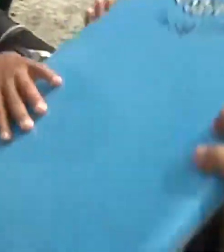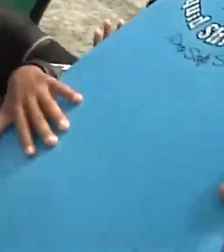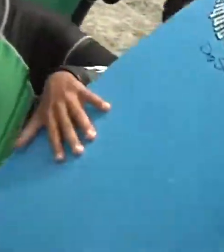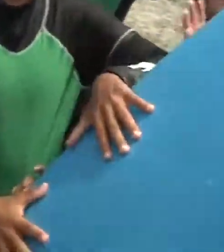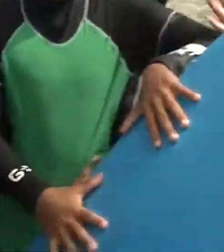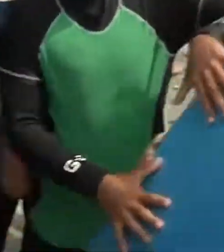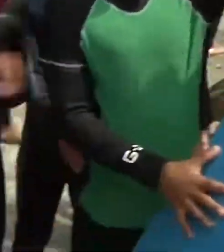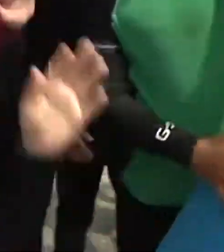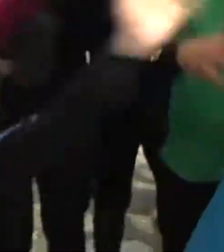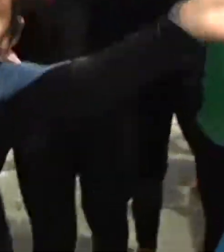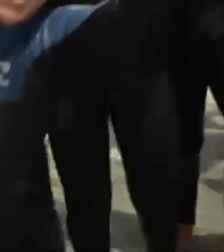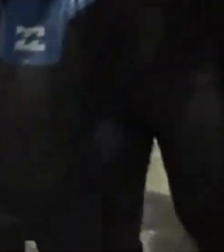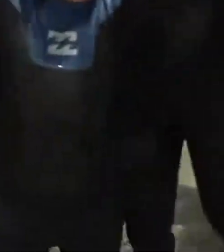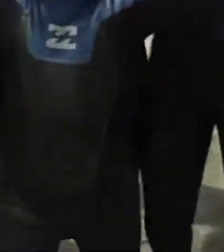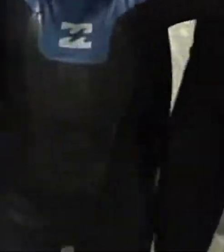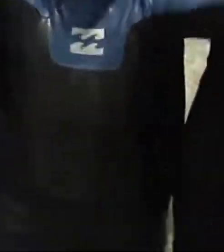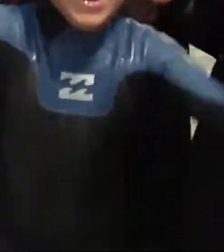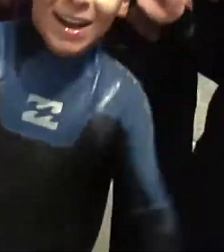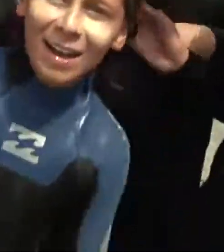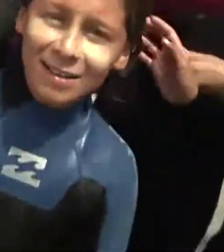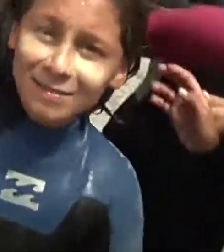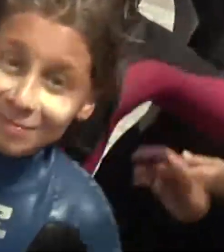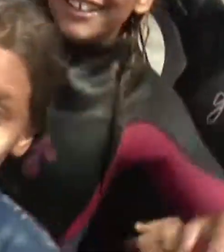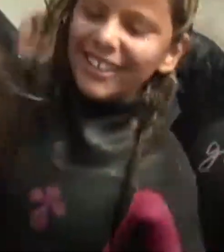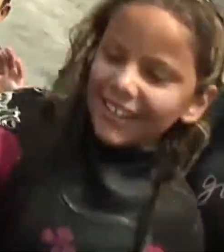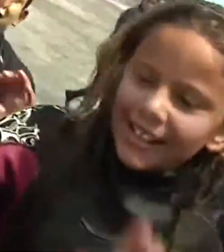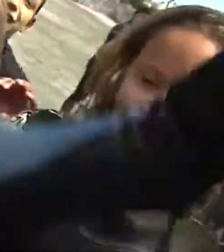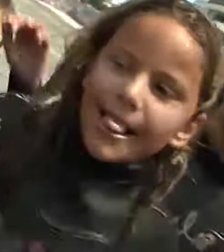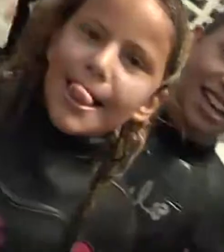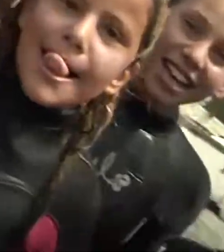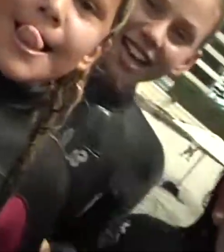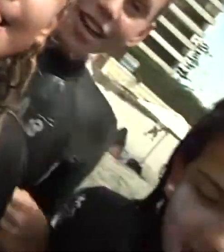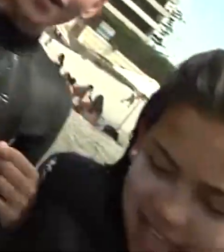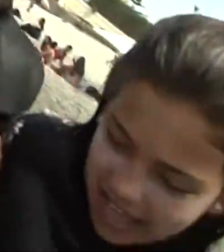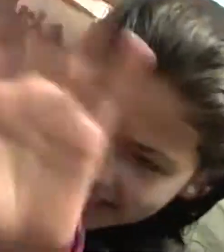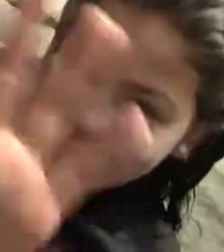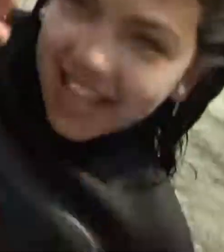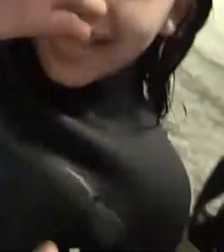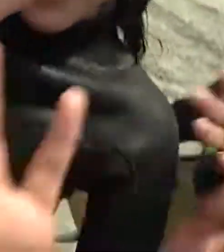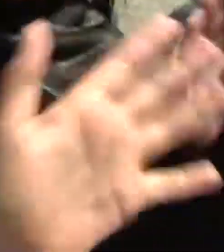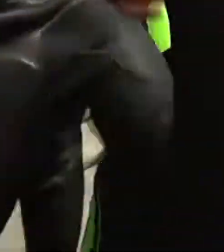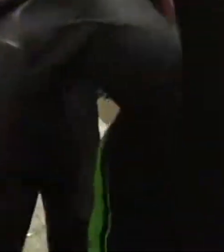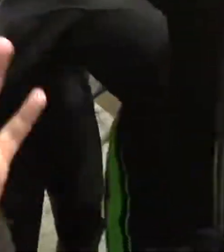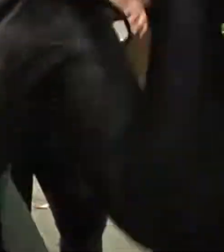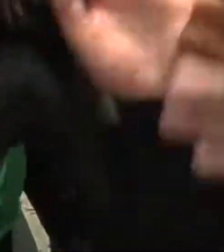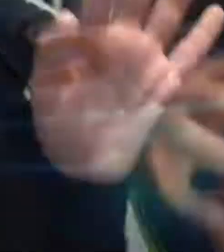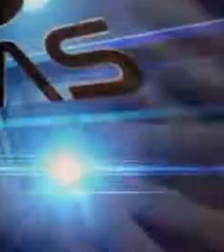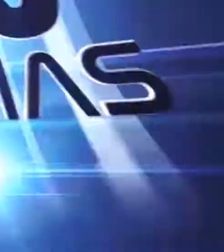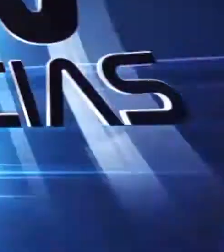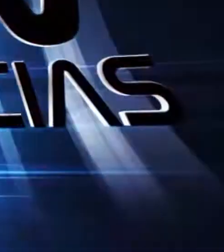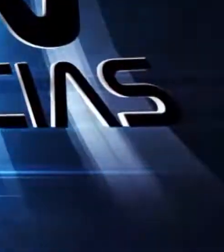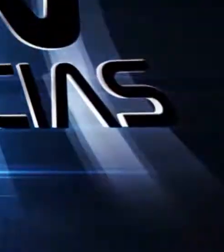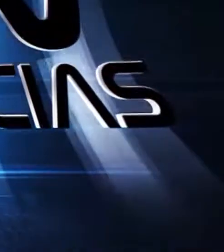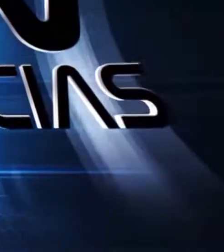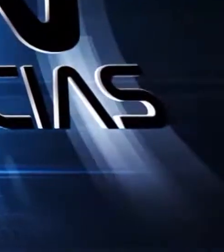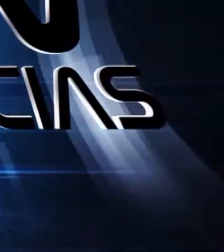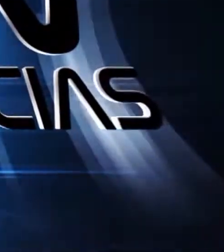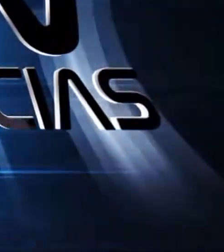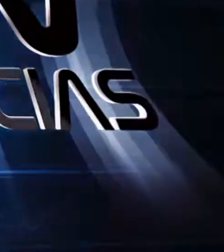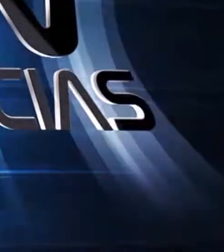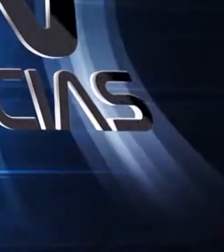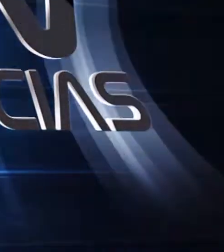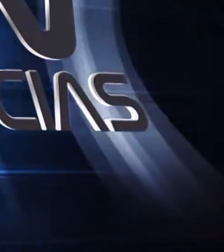¡Comparado! ¡Buen provecho! ¡Buen provecho! ¡Buen provecho!